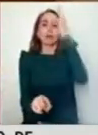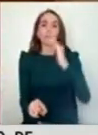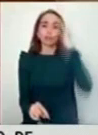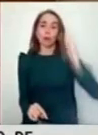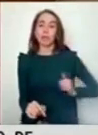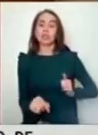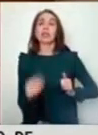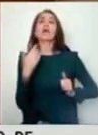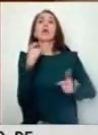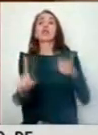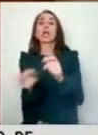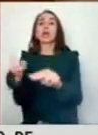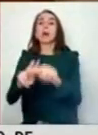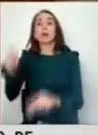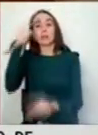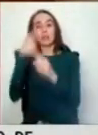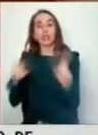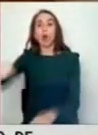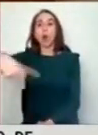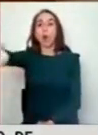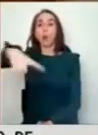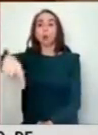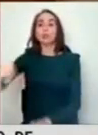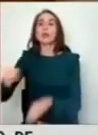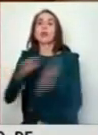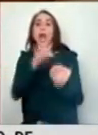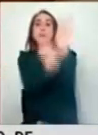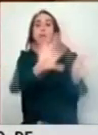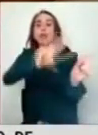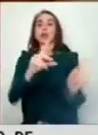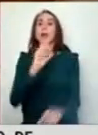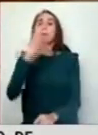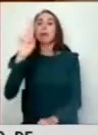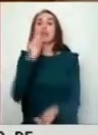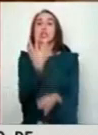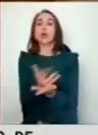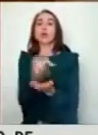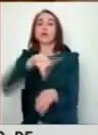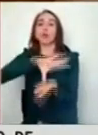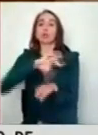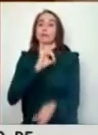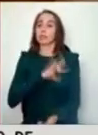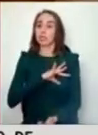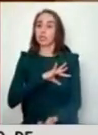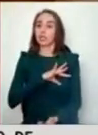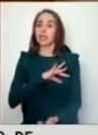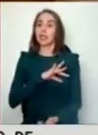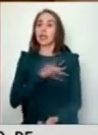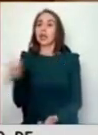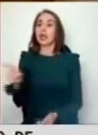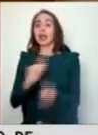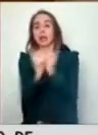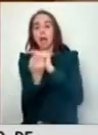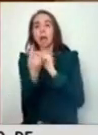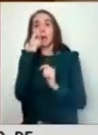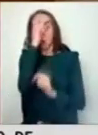pensar distinto. Ustedes están con los delincuentes y los peores que han habido en este país. Una vueltecita de humanidad, porque no sé cómo pueden llegar